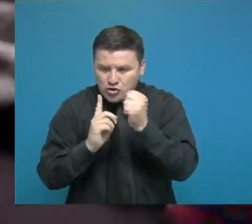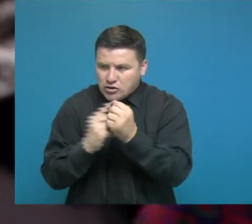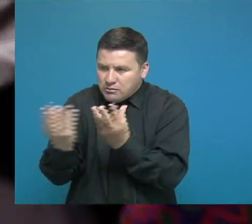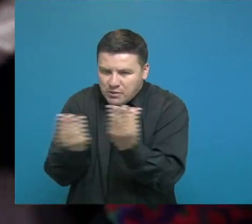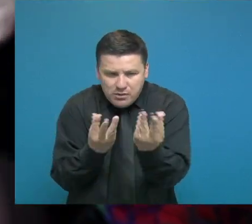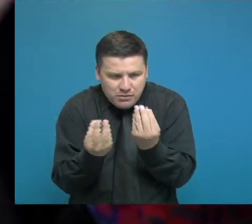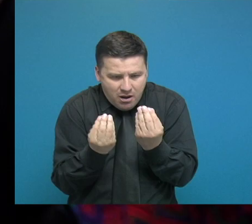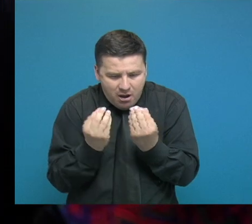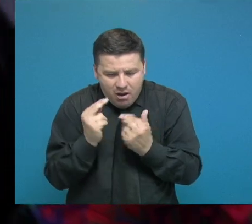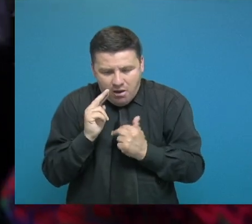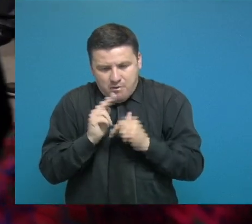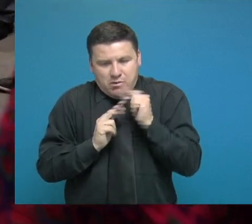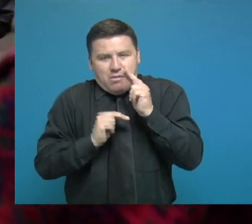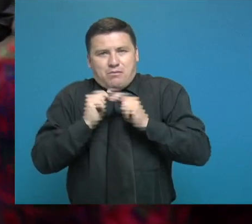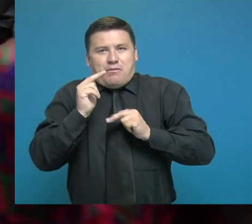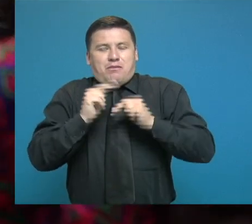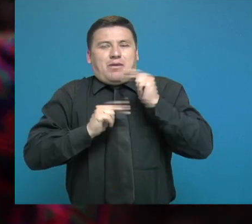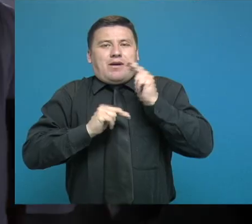de la sociedad.